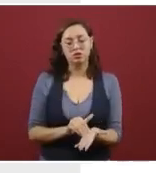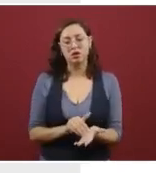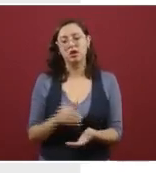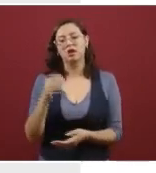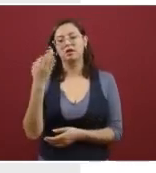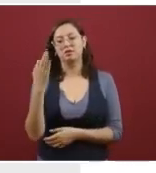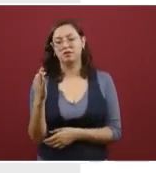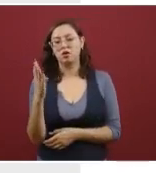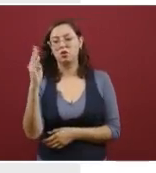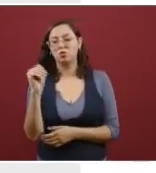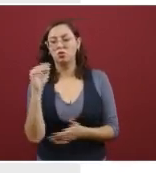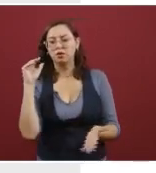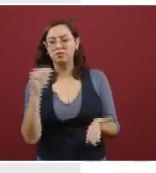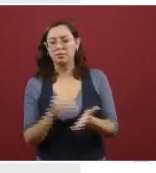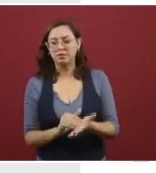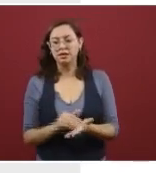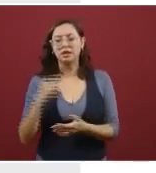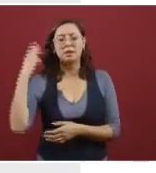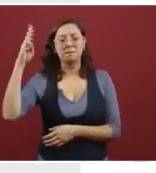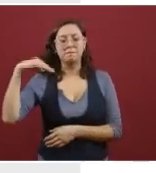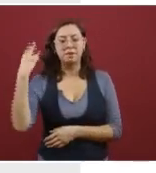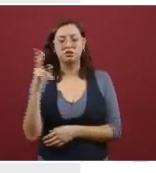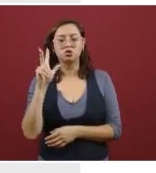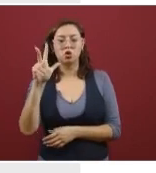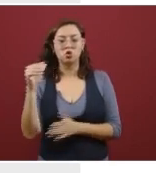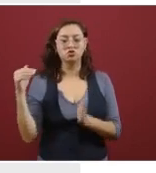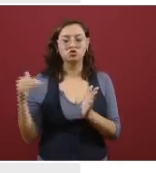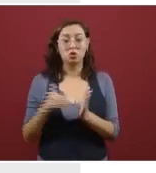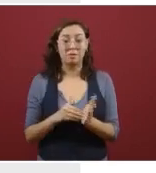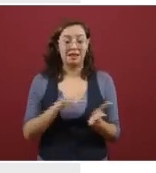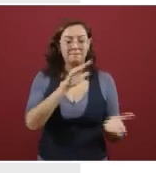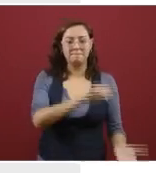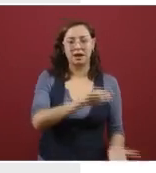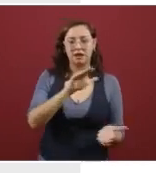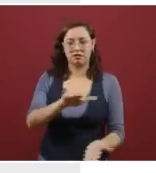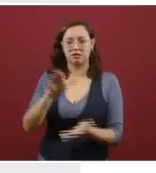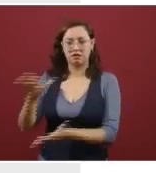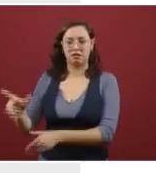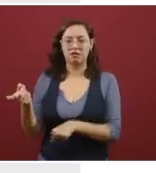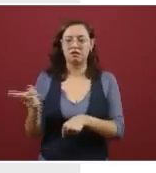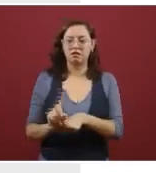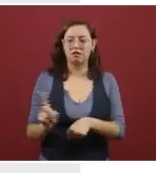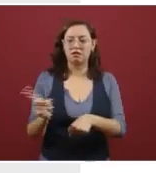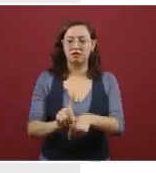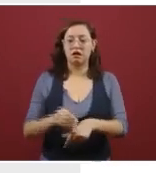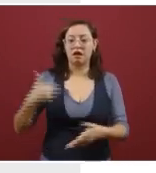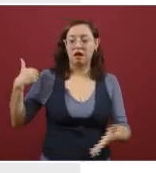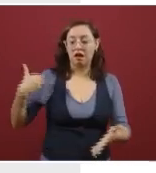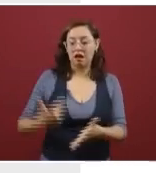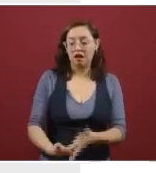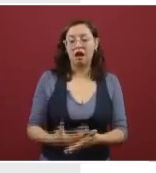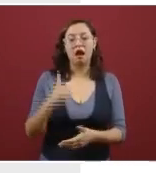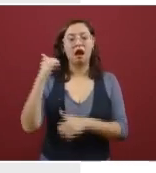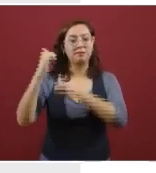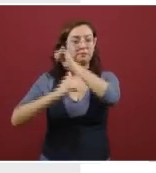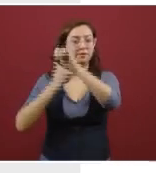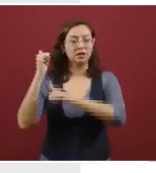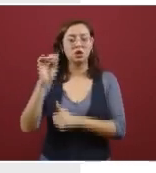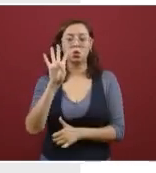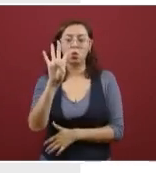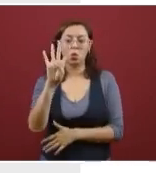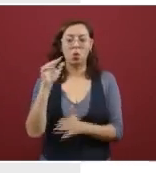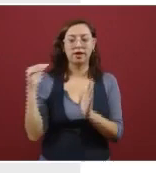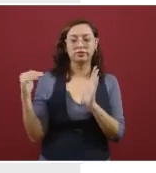9,000. Marzo, 8,000 barriles diarios de robo. Y en promedio, en abril, llevamos 4,000. El último